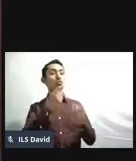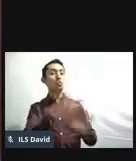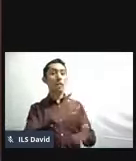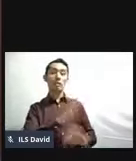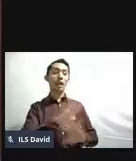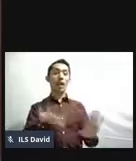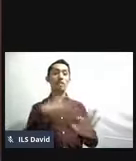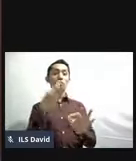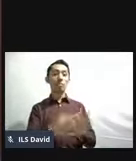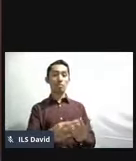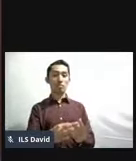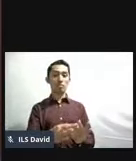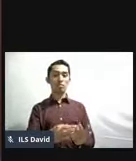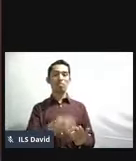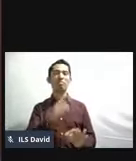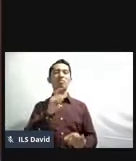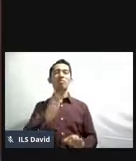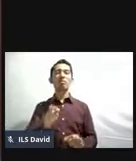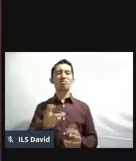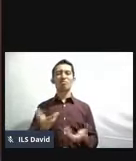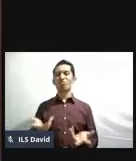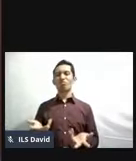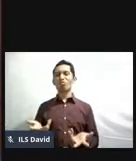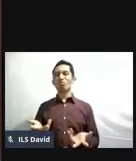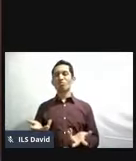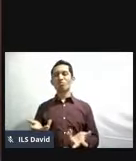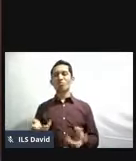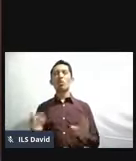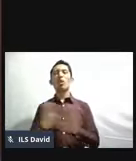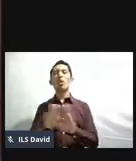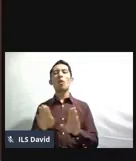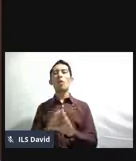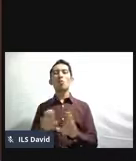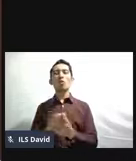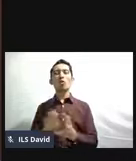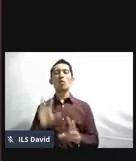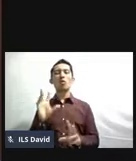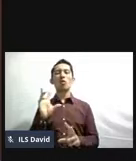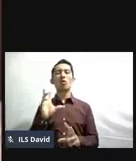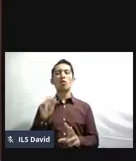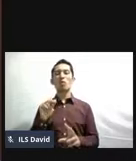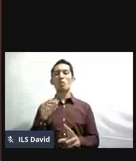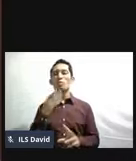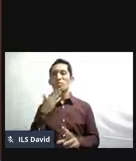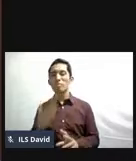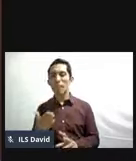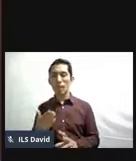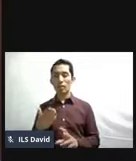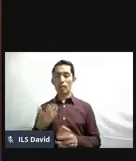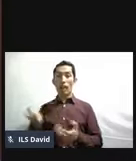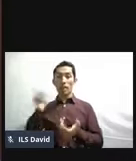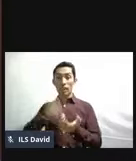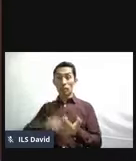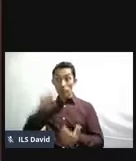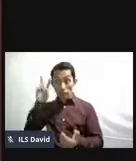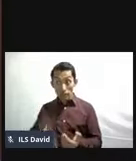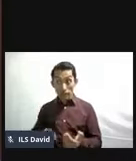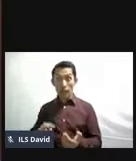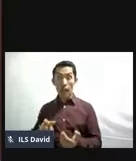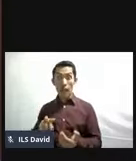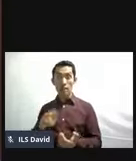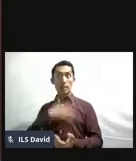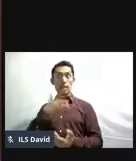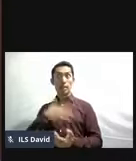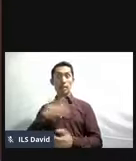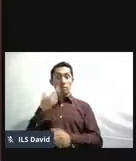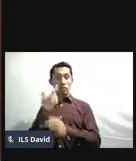le llama meritocracia, lo que no está indicando un valor de responsabilidad. Es simple